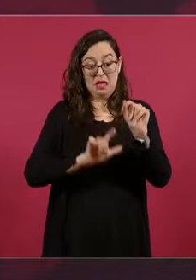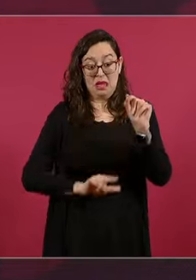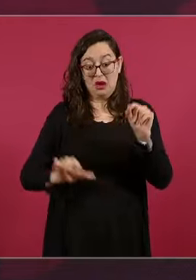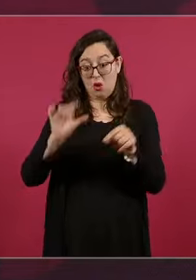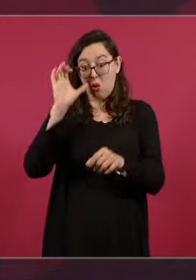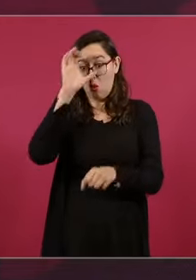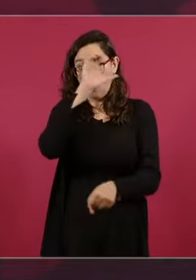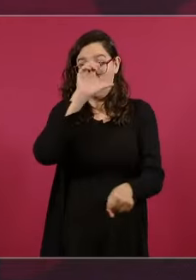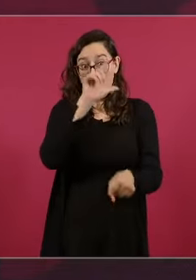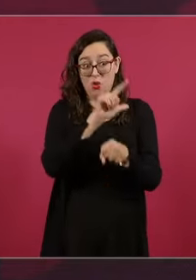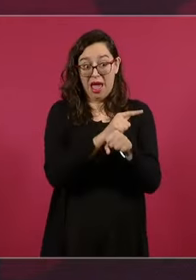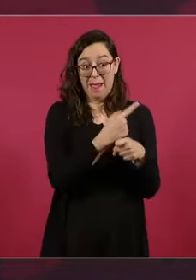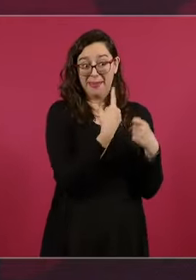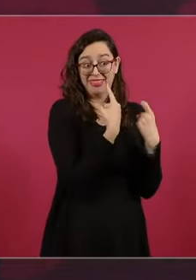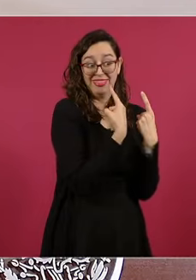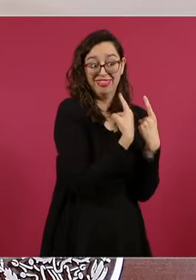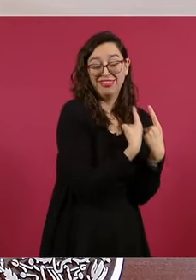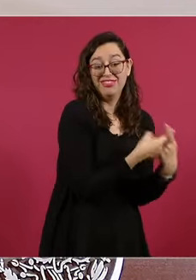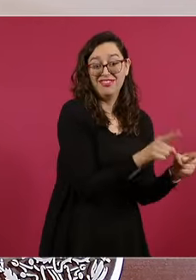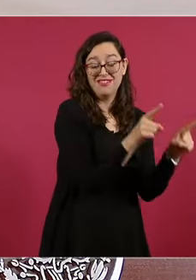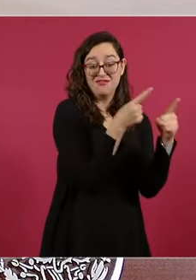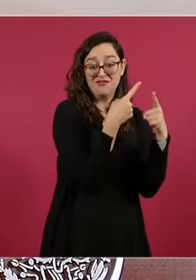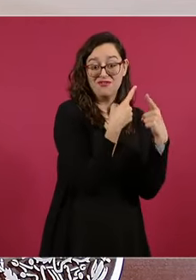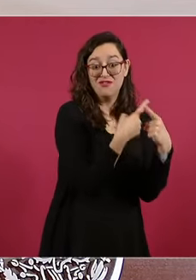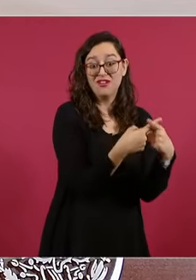el potencial cultural,